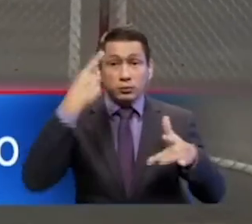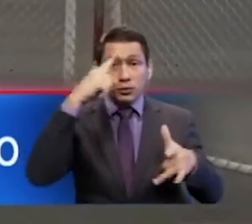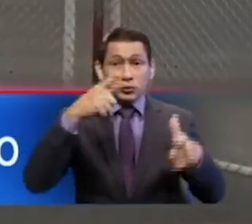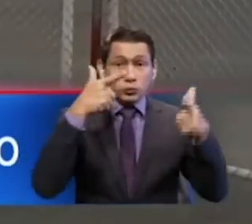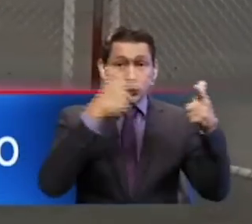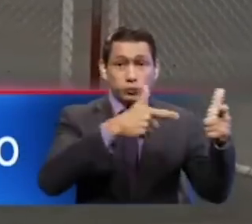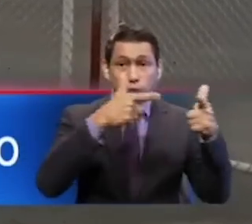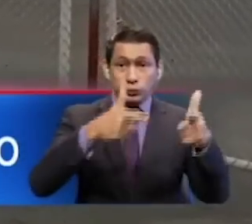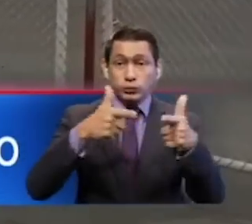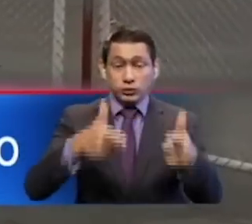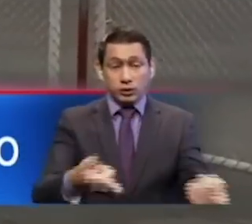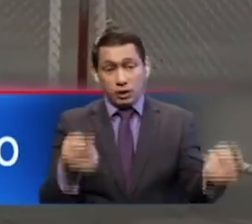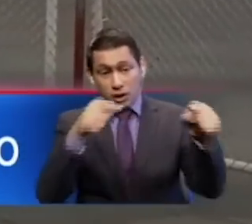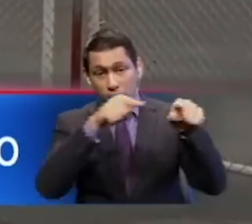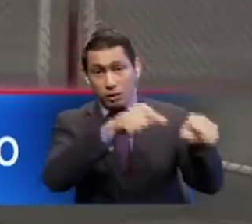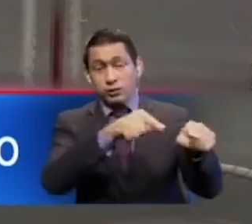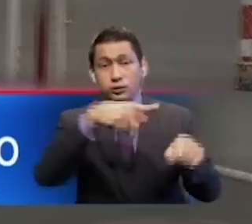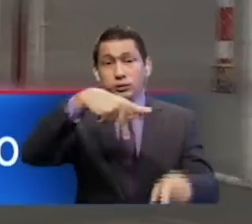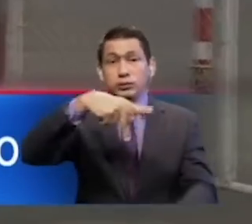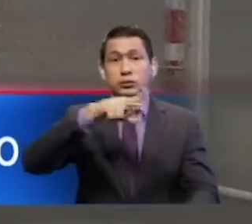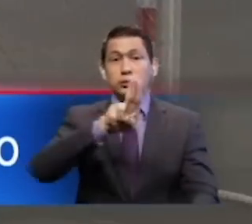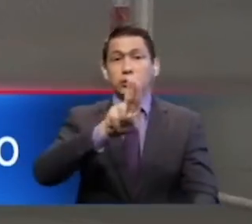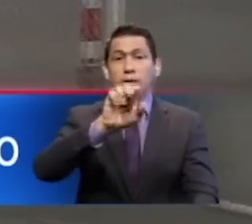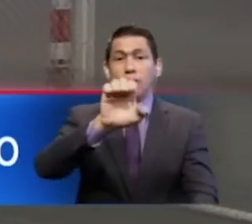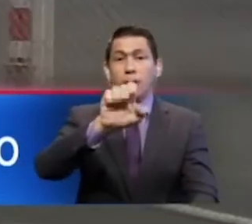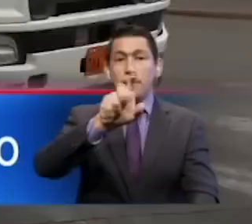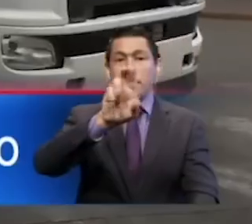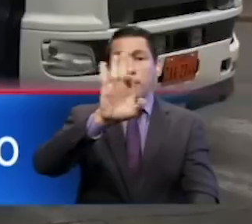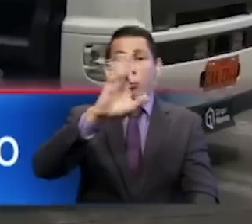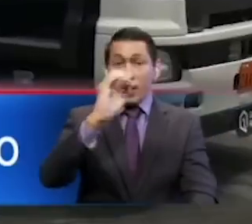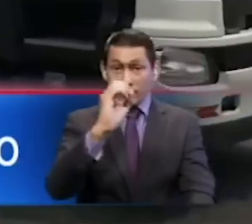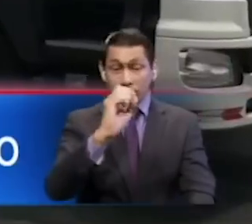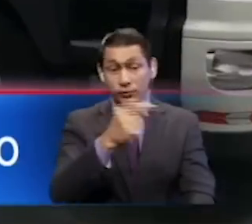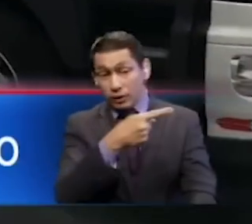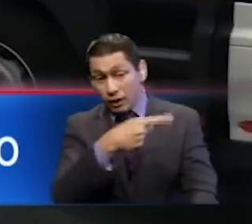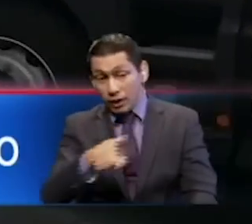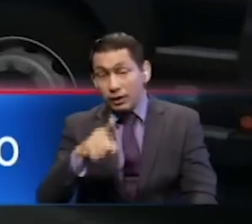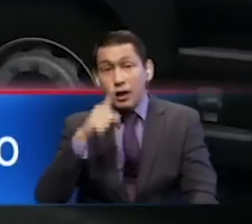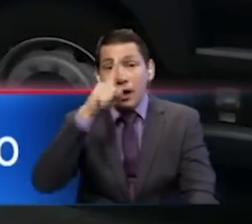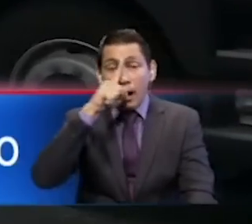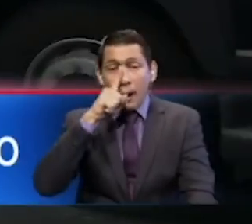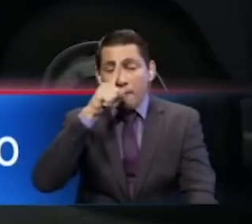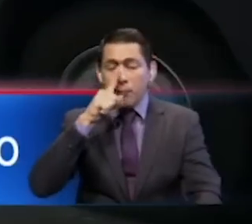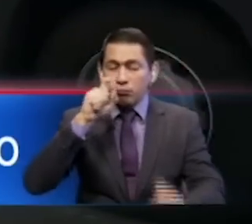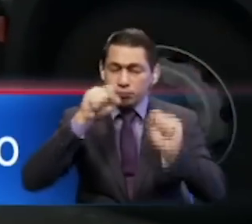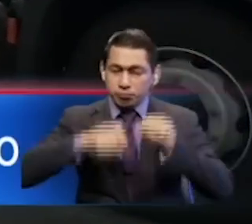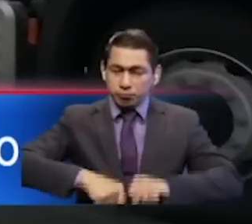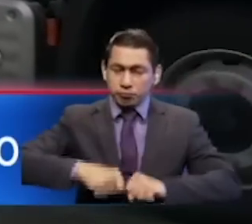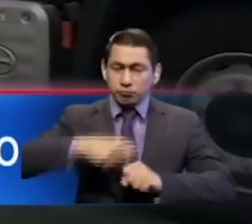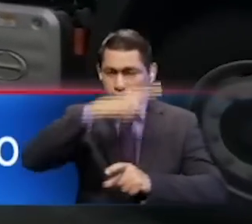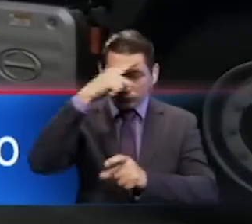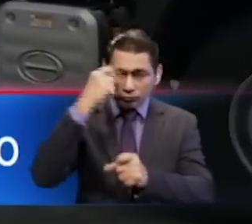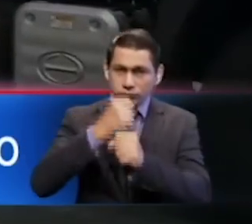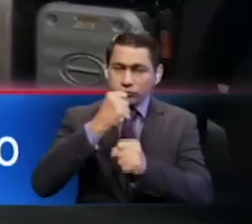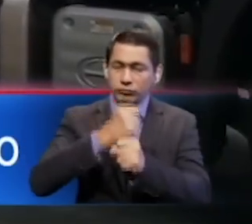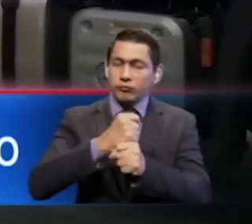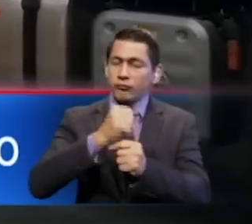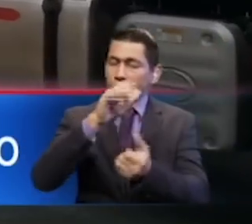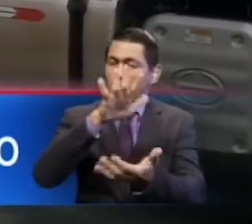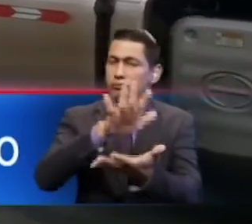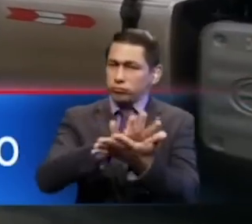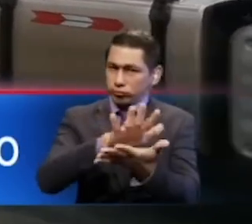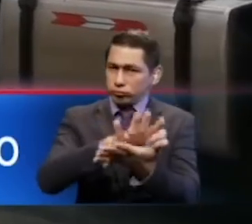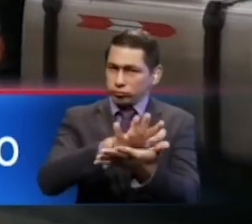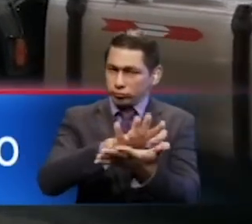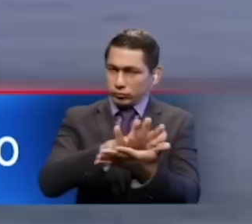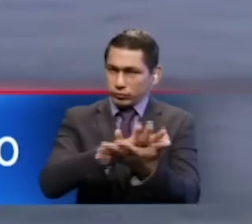seguridad necesaria para que el personal a bordo de las naves de las empresas puedan realizar sus operaciones de